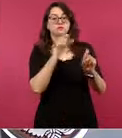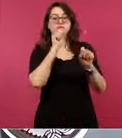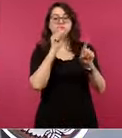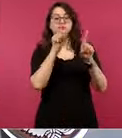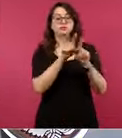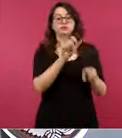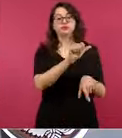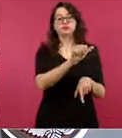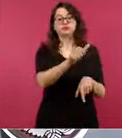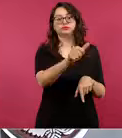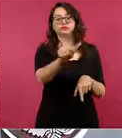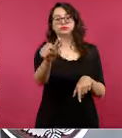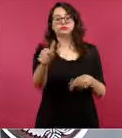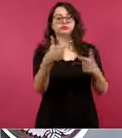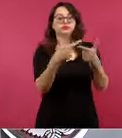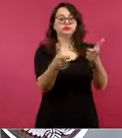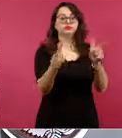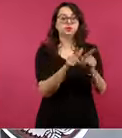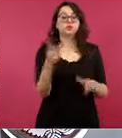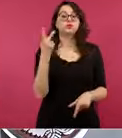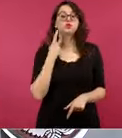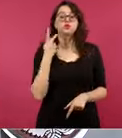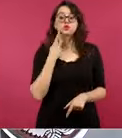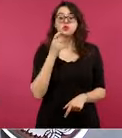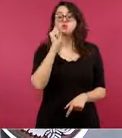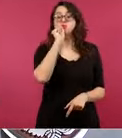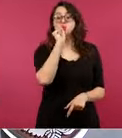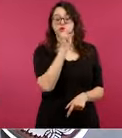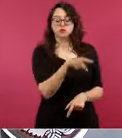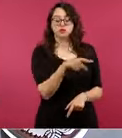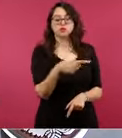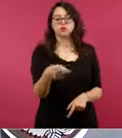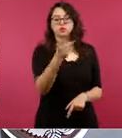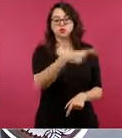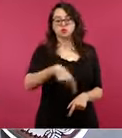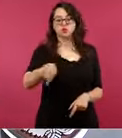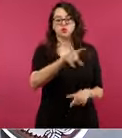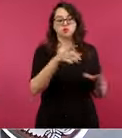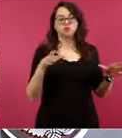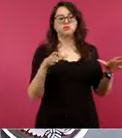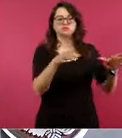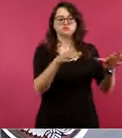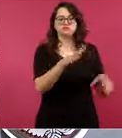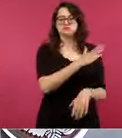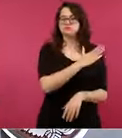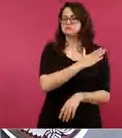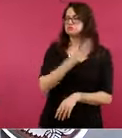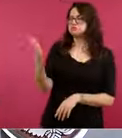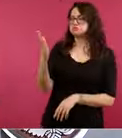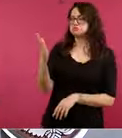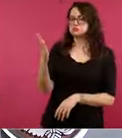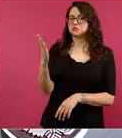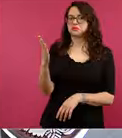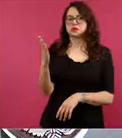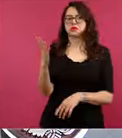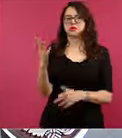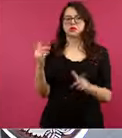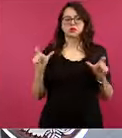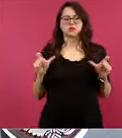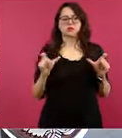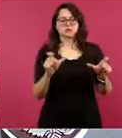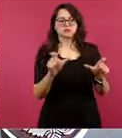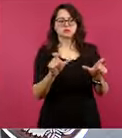integrantes de ese partido, candidatos, habían solicitado protección ante el Instituto